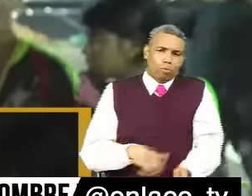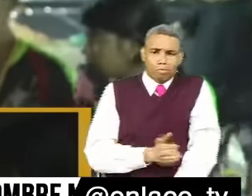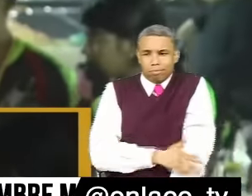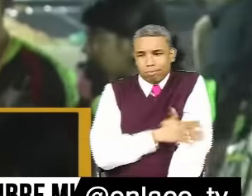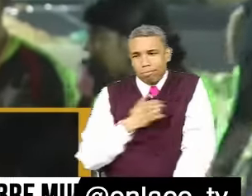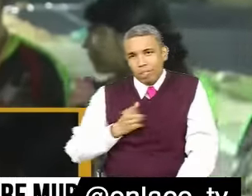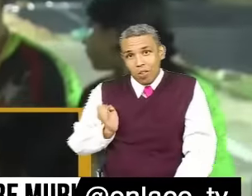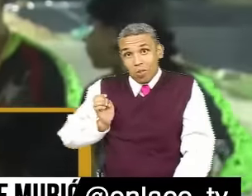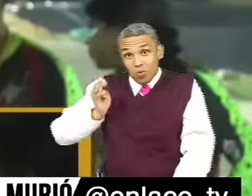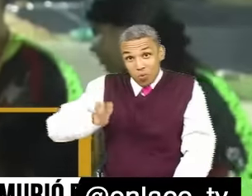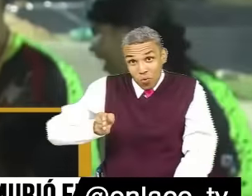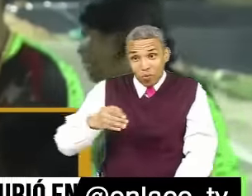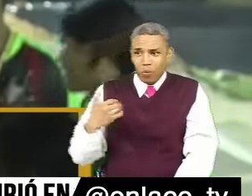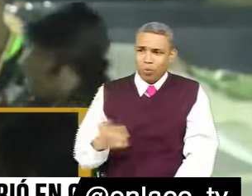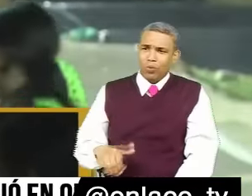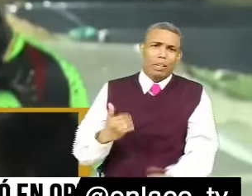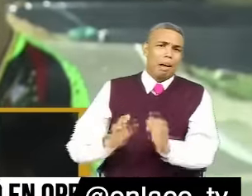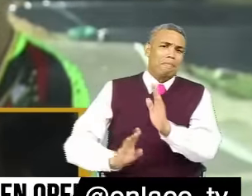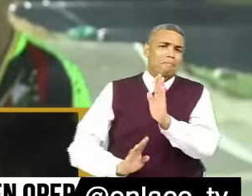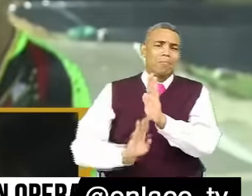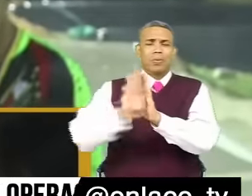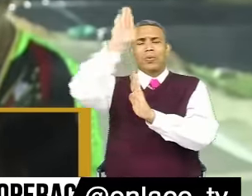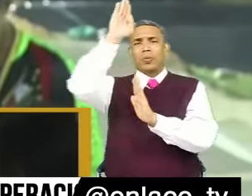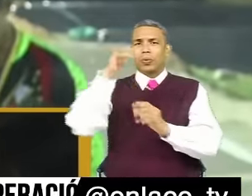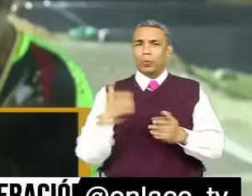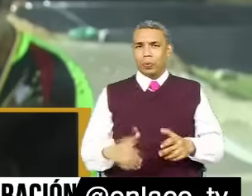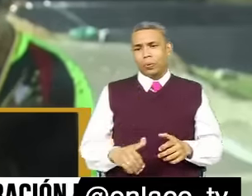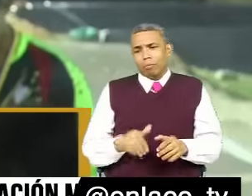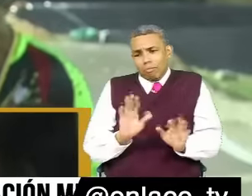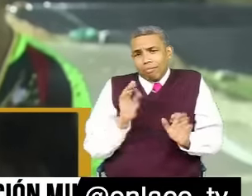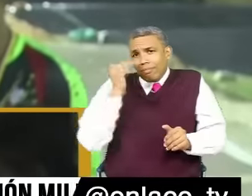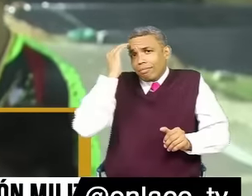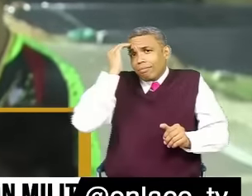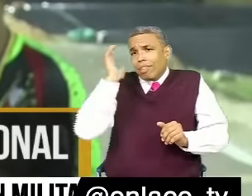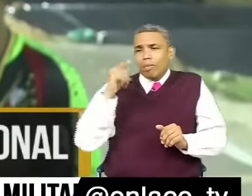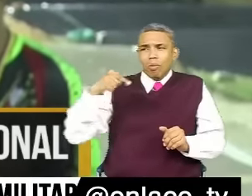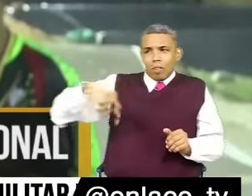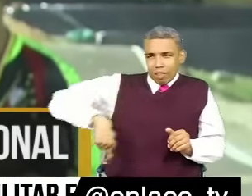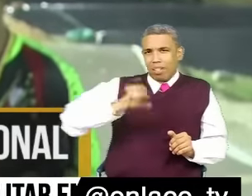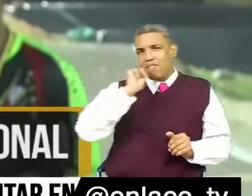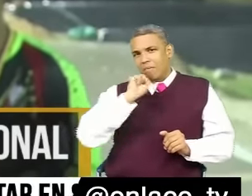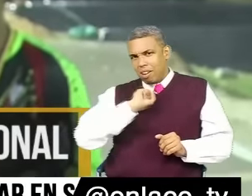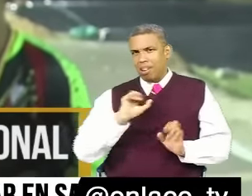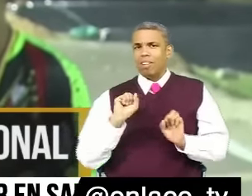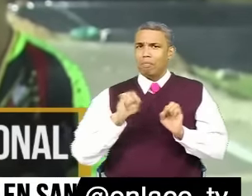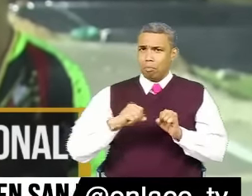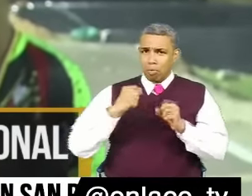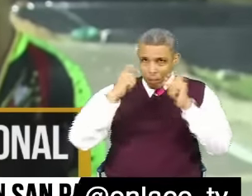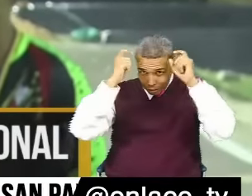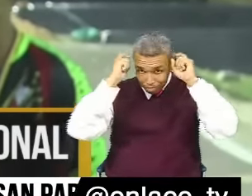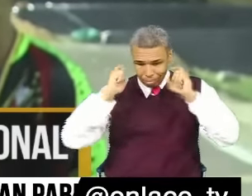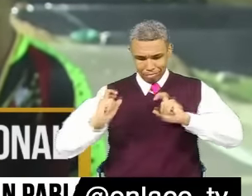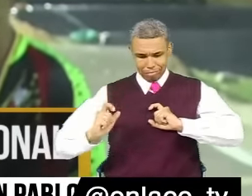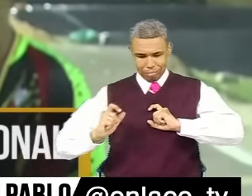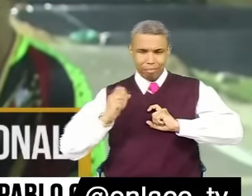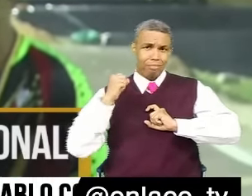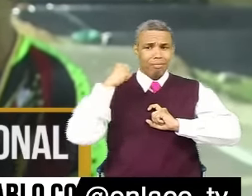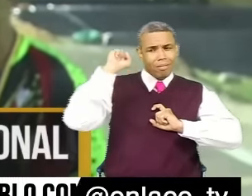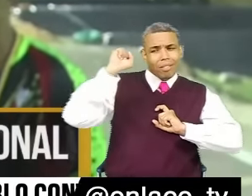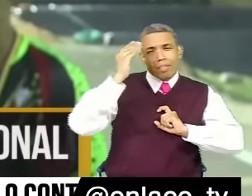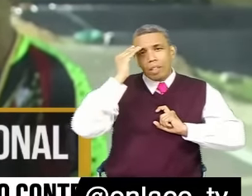tenido tal rendimiento. Sabíamos que íbamos a estar de locales, nos esperábamos bastantes preseas, pero no tantas como